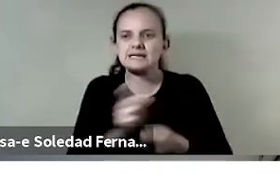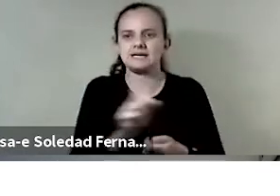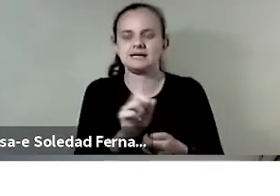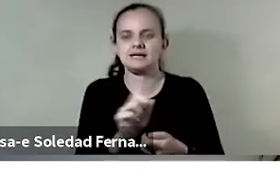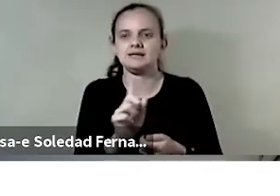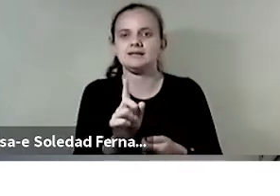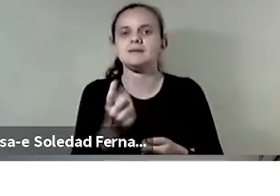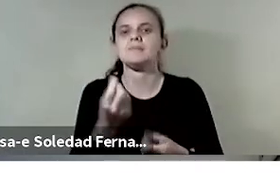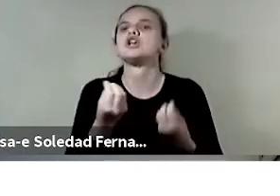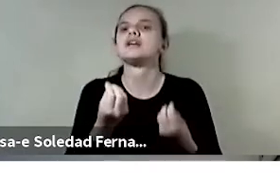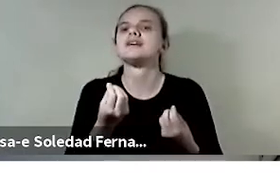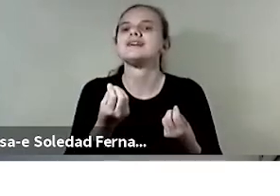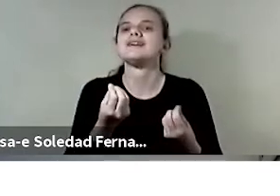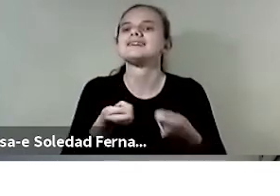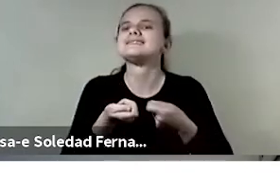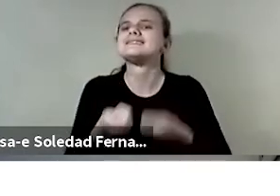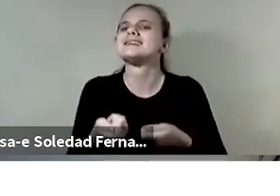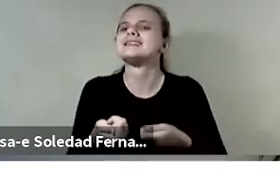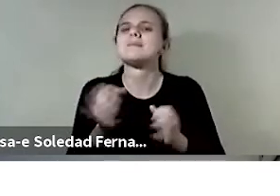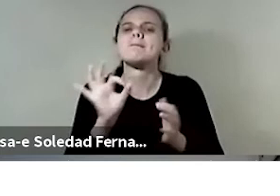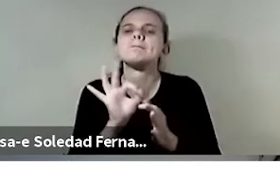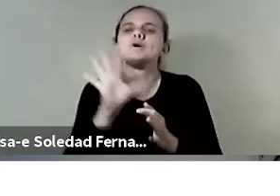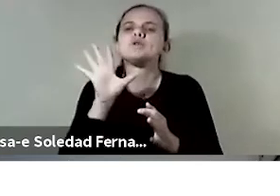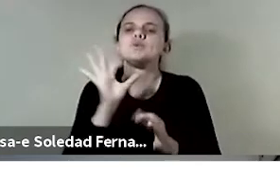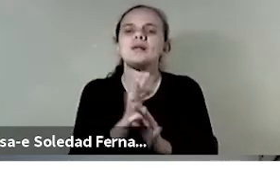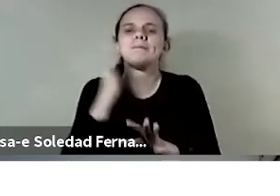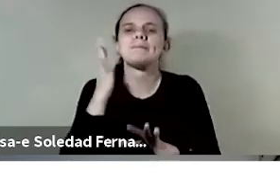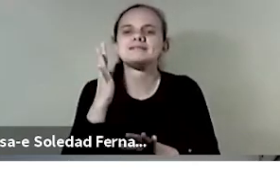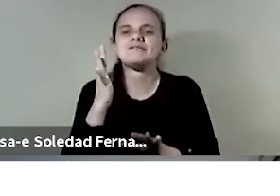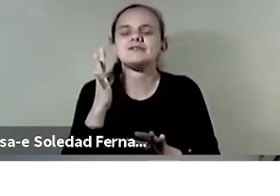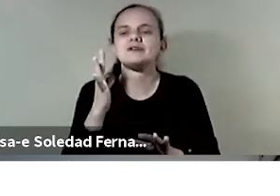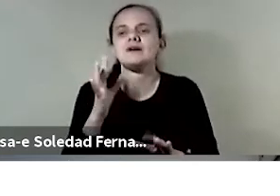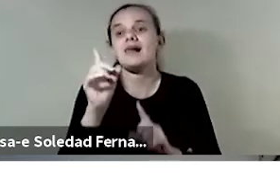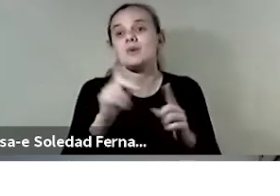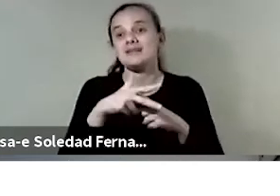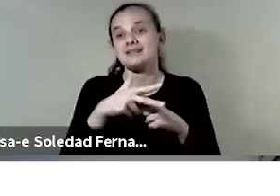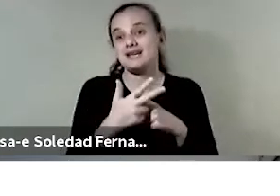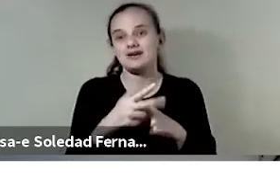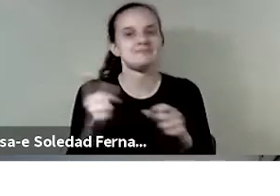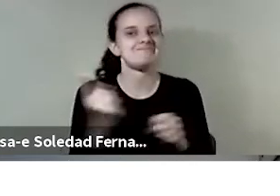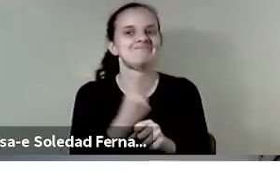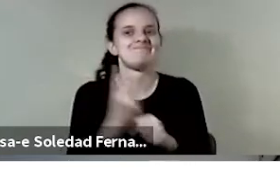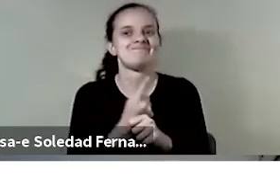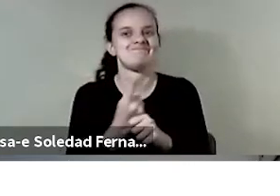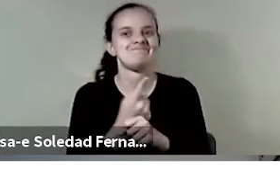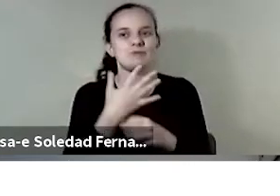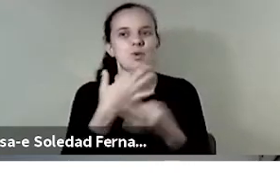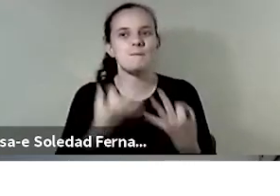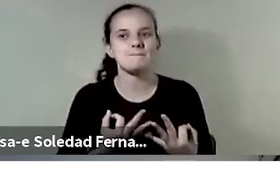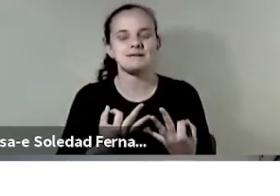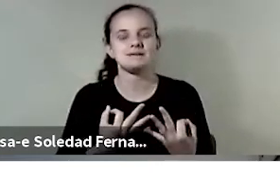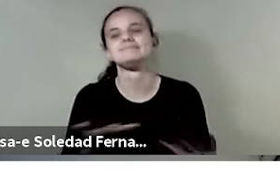por ninguna legislación mundial. ¿Por qué? Porque en muchos casos son tan exigentes o puntuales